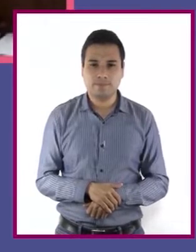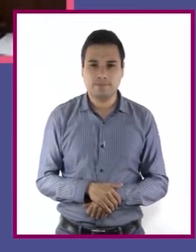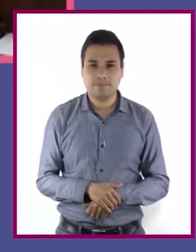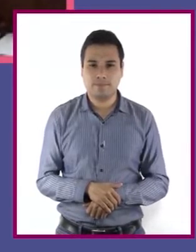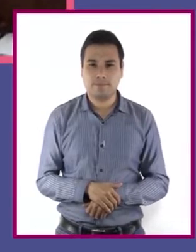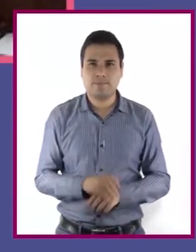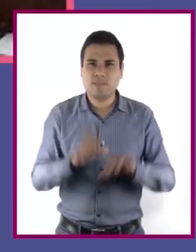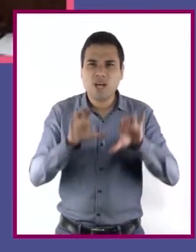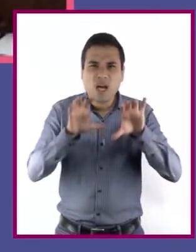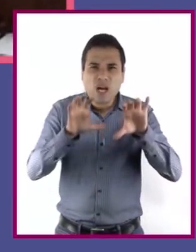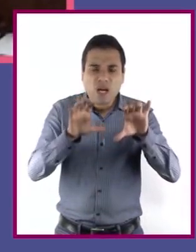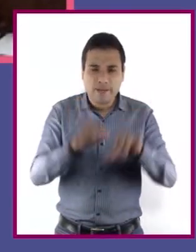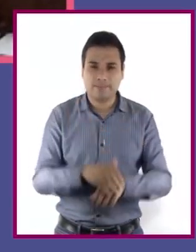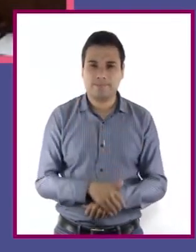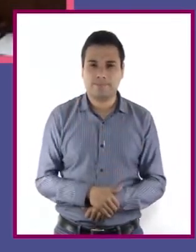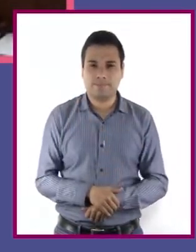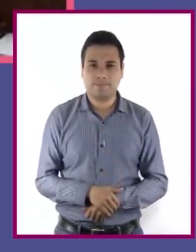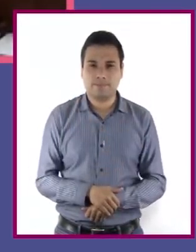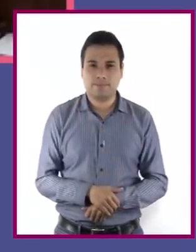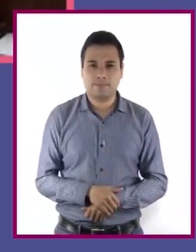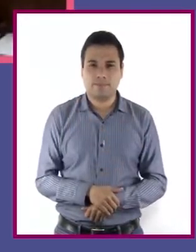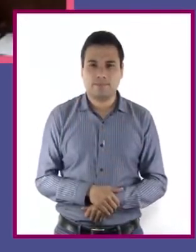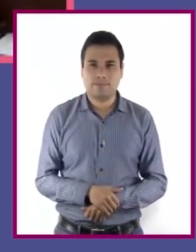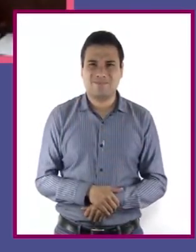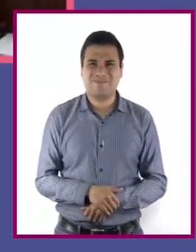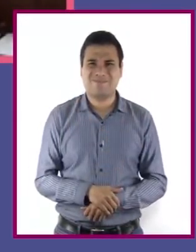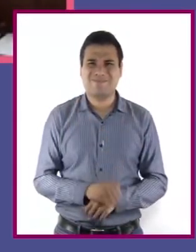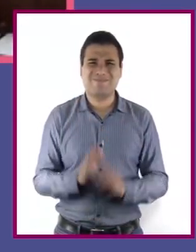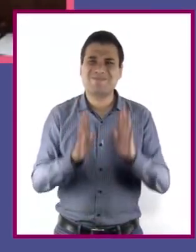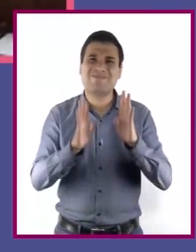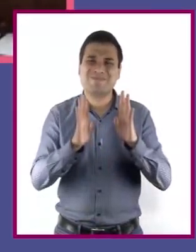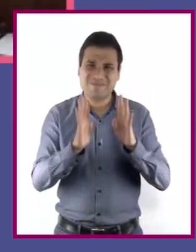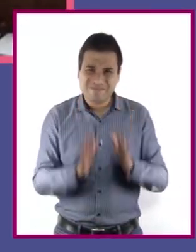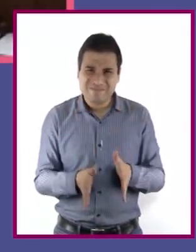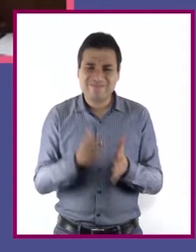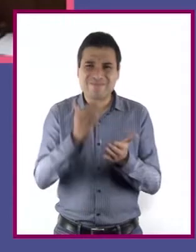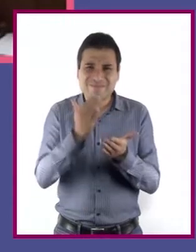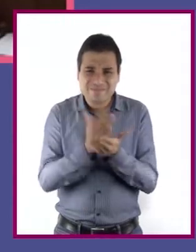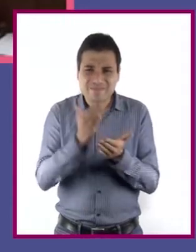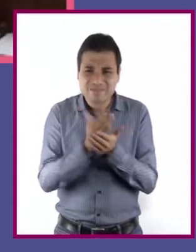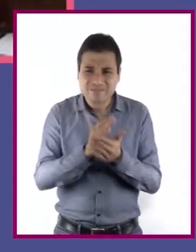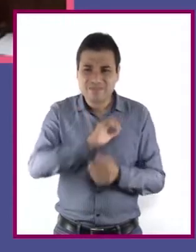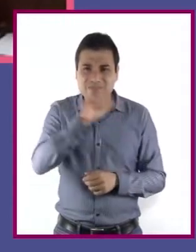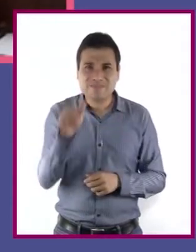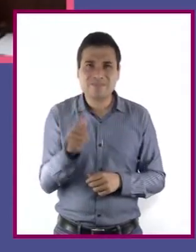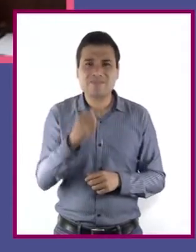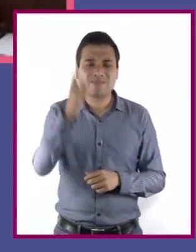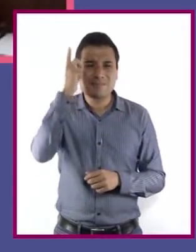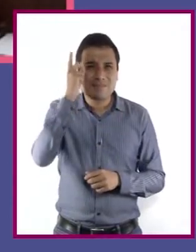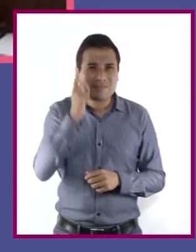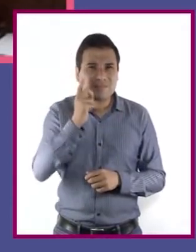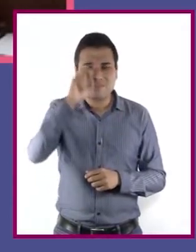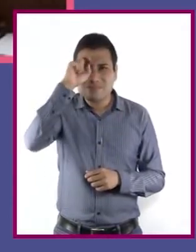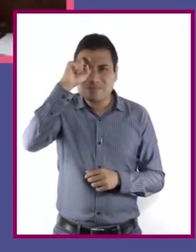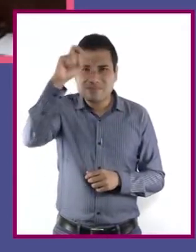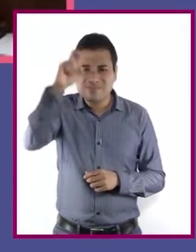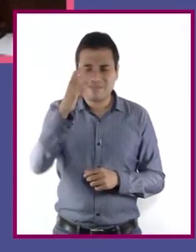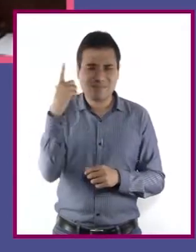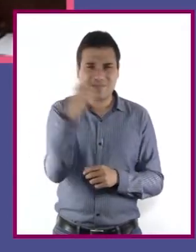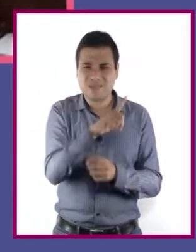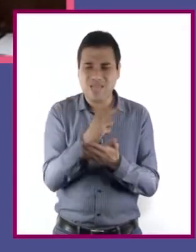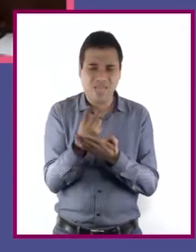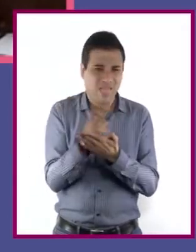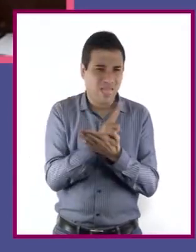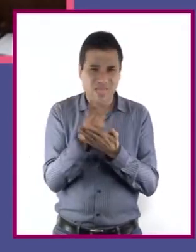¡Ah! ¡Ay, deja de hacer eso! Voy a tener pesadillas. Soñaré que un animal salvaje me